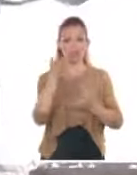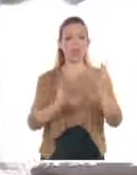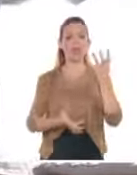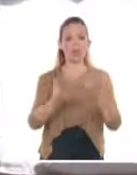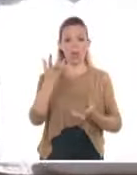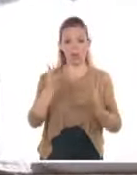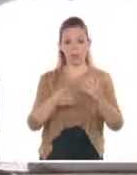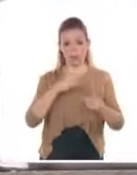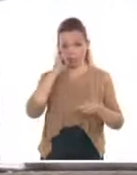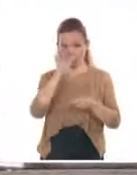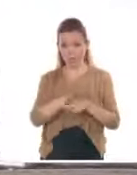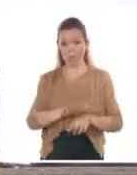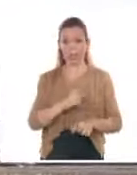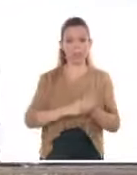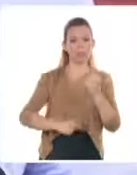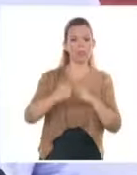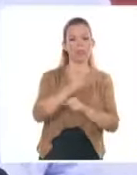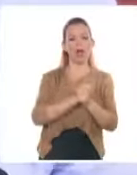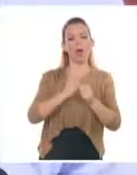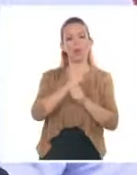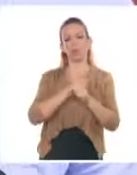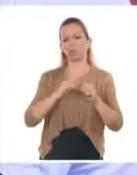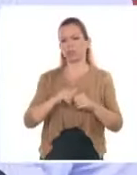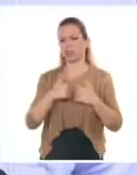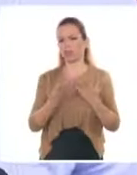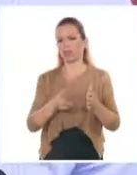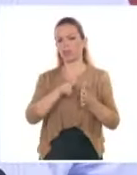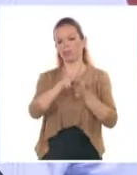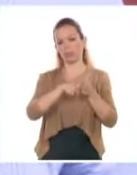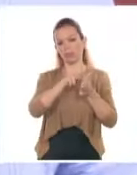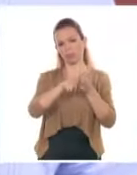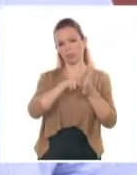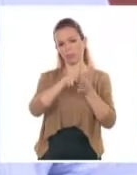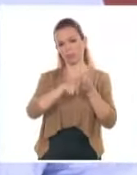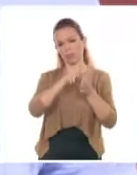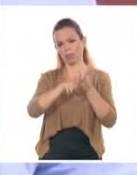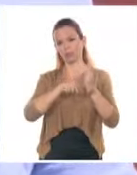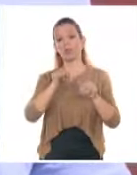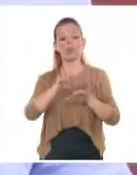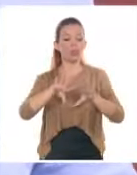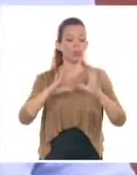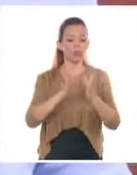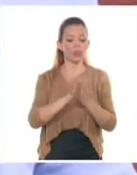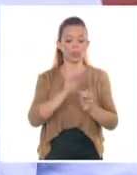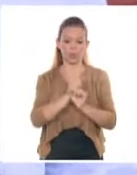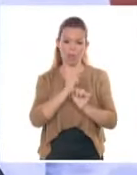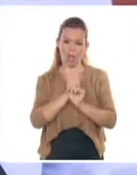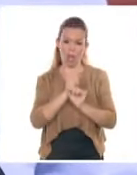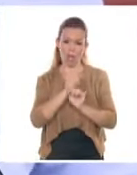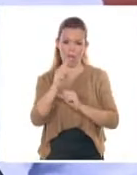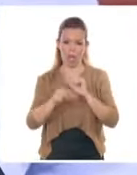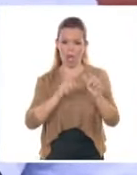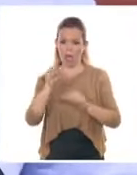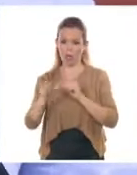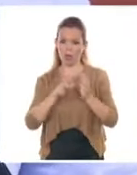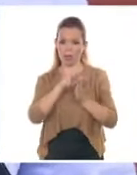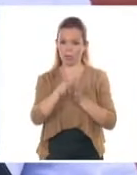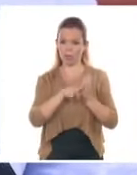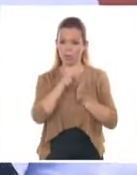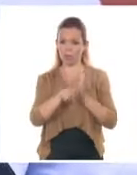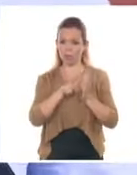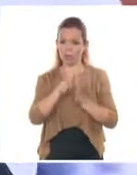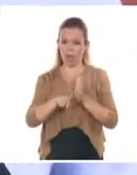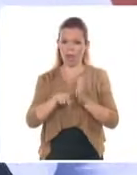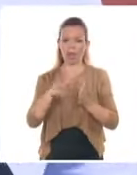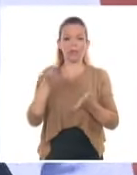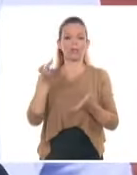las principales transportaciones que se realizan. Así que por todo ese esfuerzo desplegado por los trabajadores ferroviarios de Cienfuegos es que se decide la sede